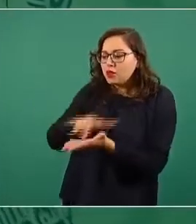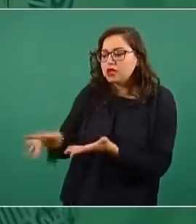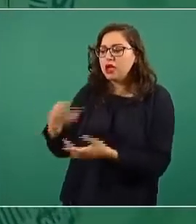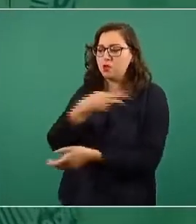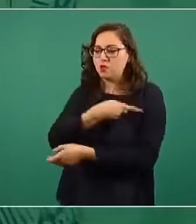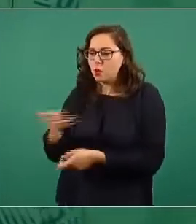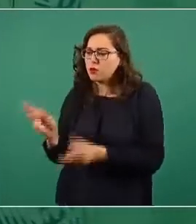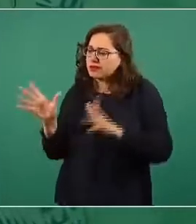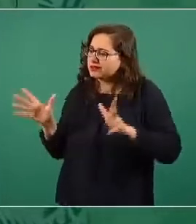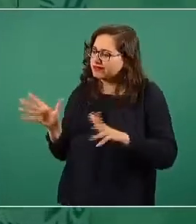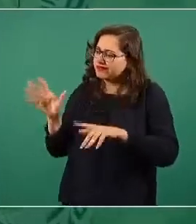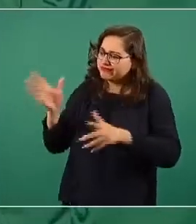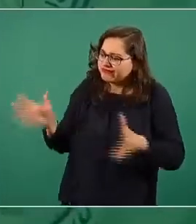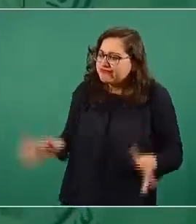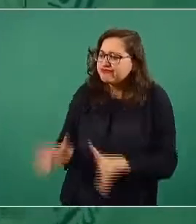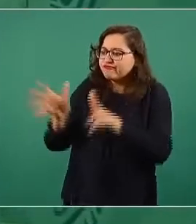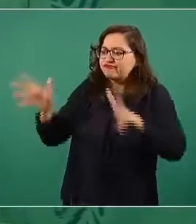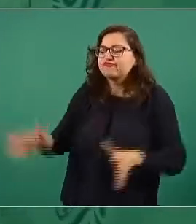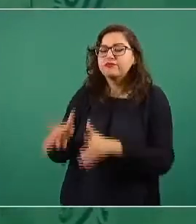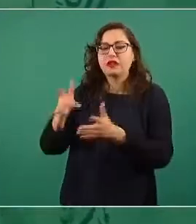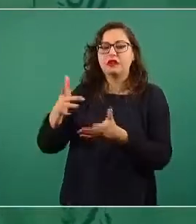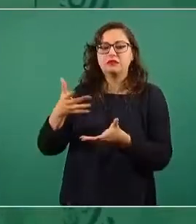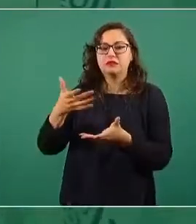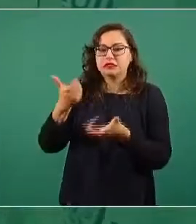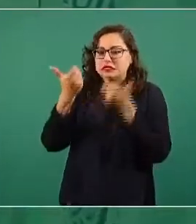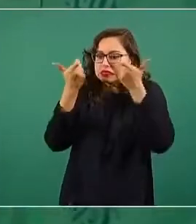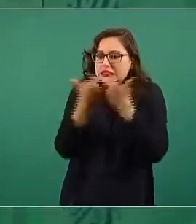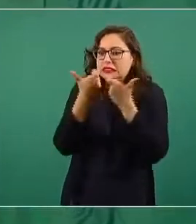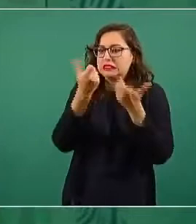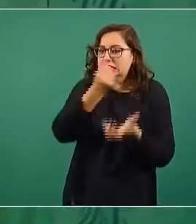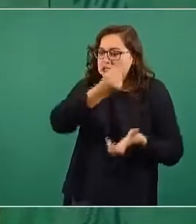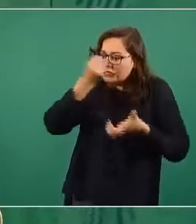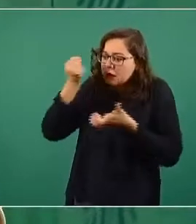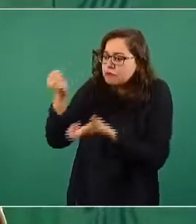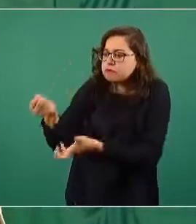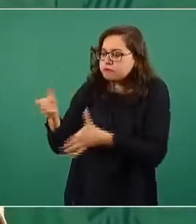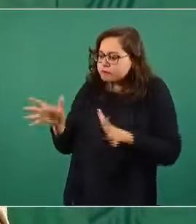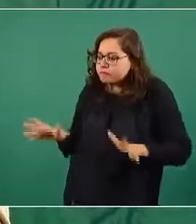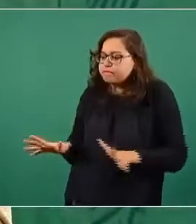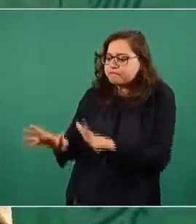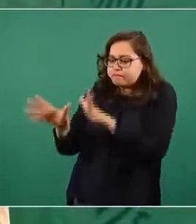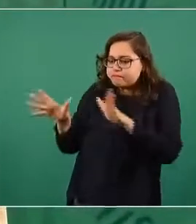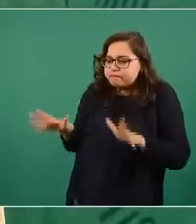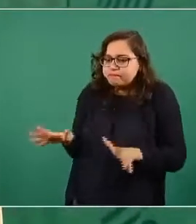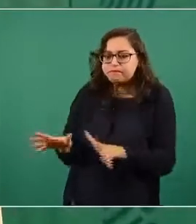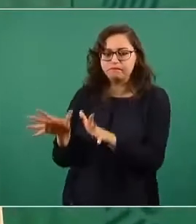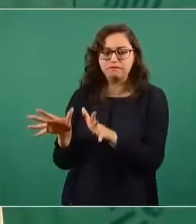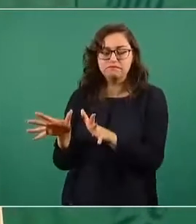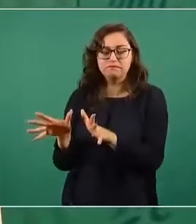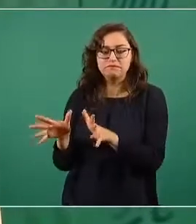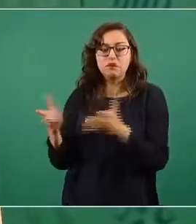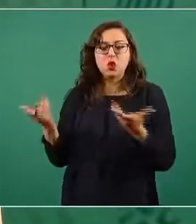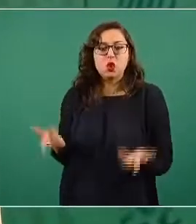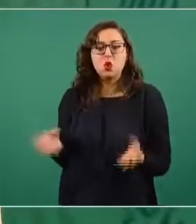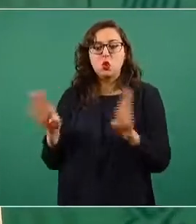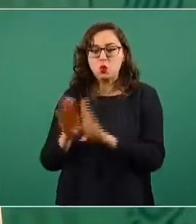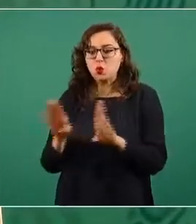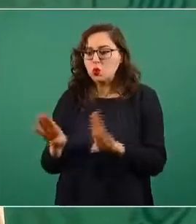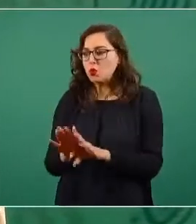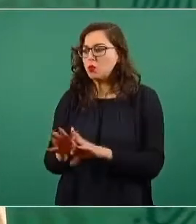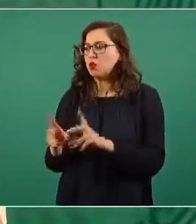con recursos a, digamos, a tener a incentivar un